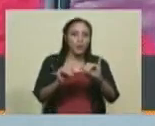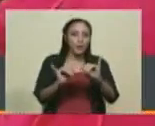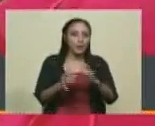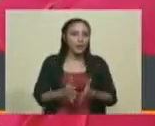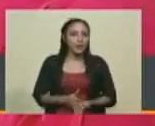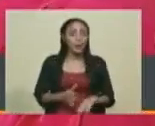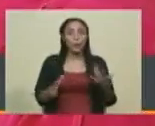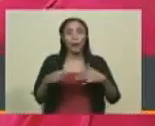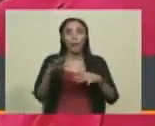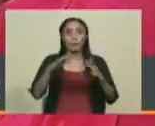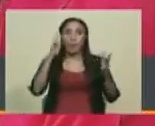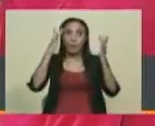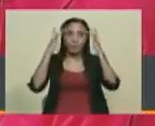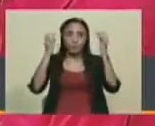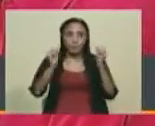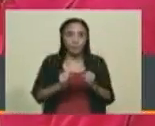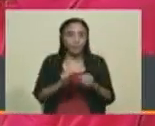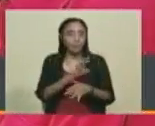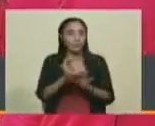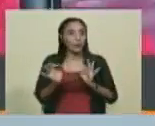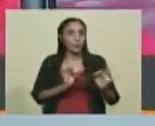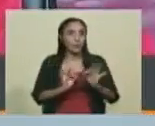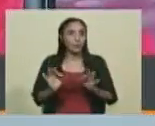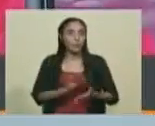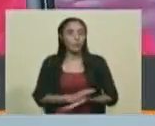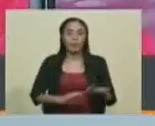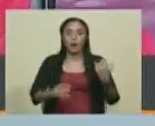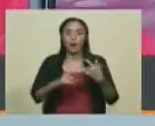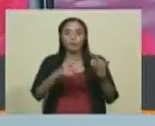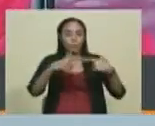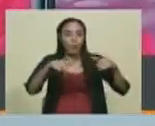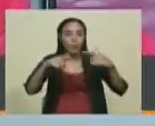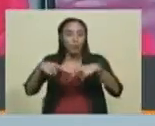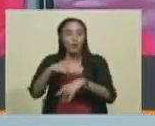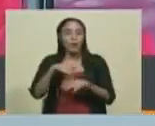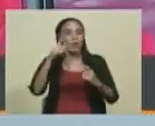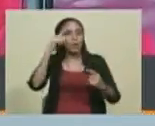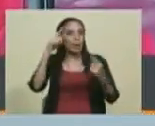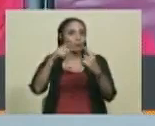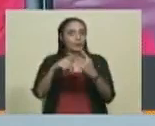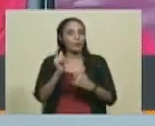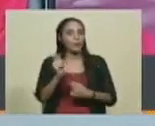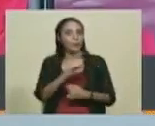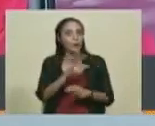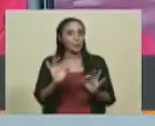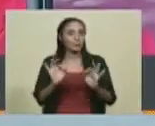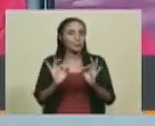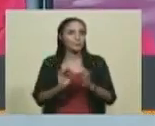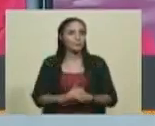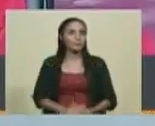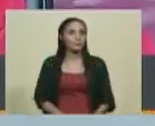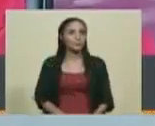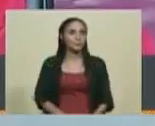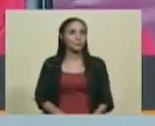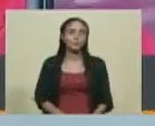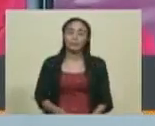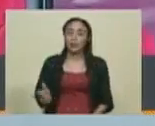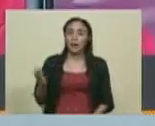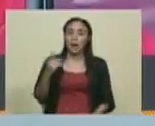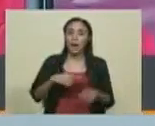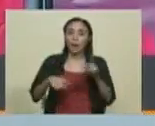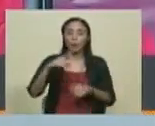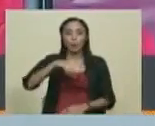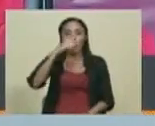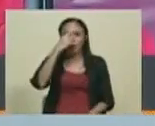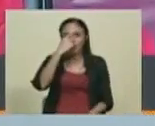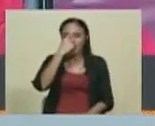ingenieros preparados, y que estamos colocando en puestos clave. Muchos de ellos se han formado en la India, en Rusia, y